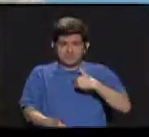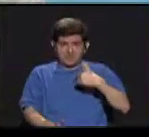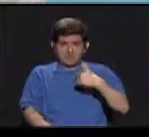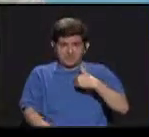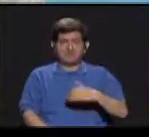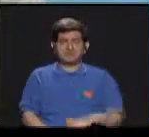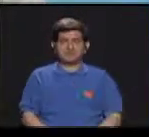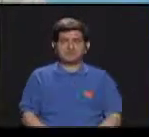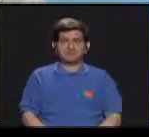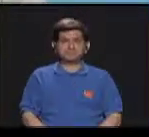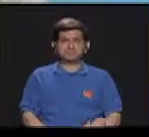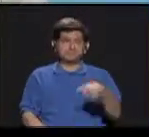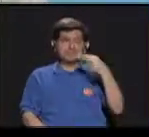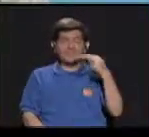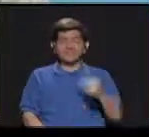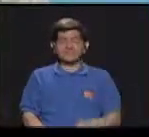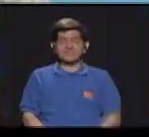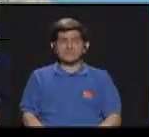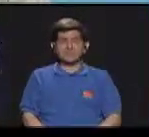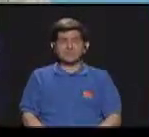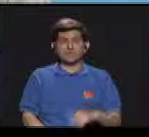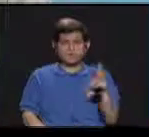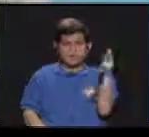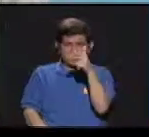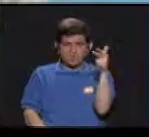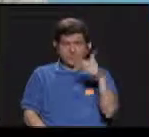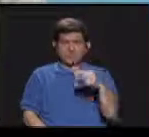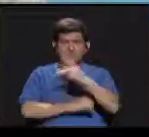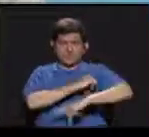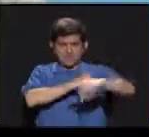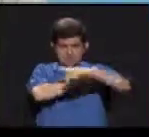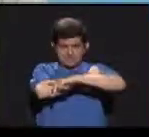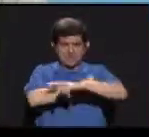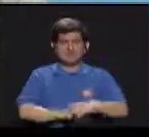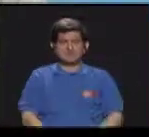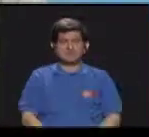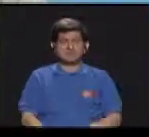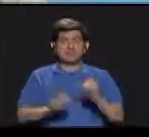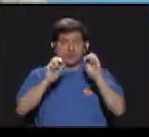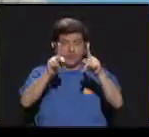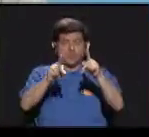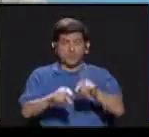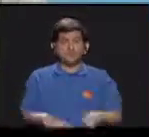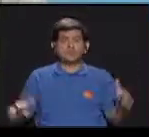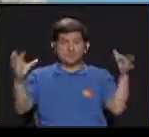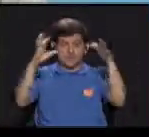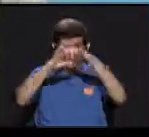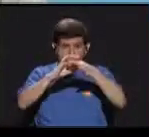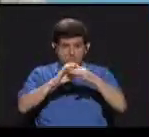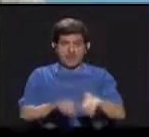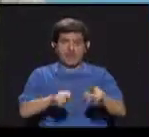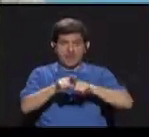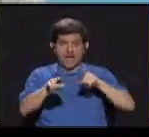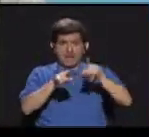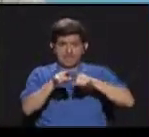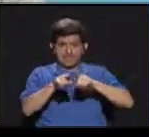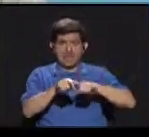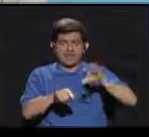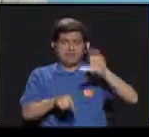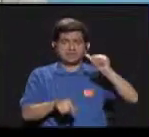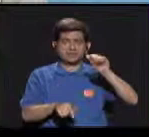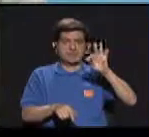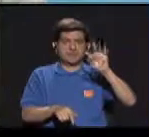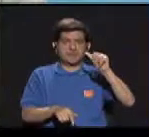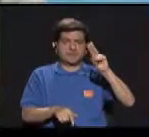único en la historia audiovisual de nuestro país, que es, fue la oportunidad de que juntamos a